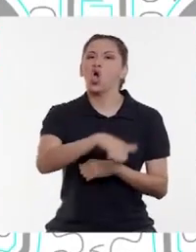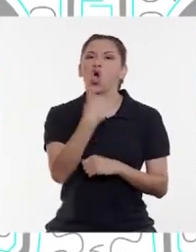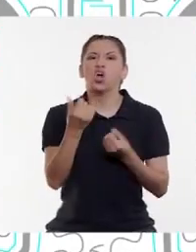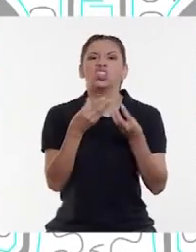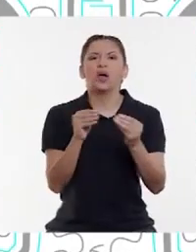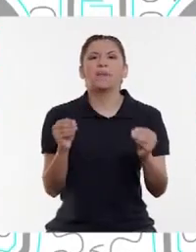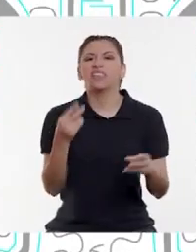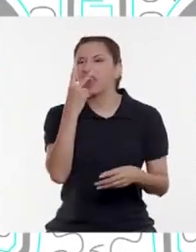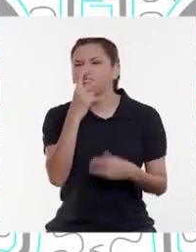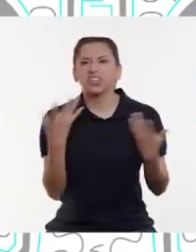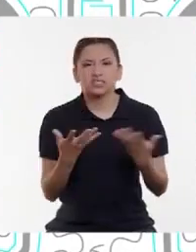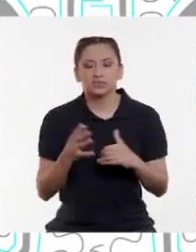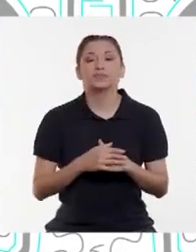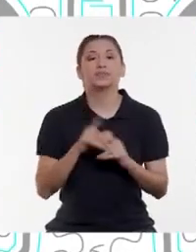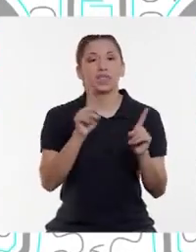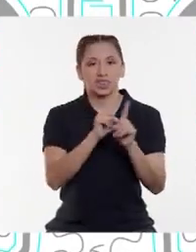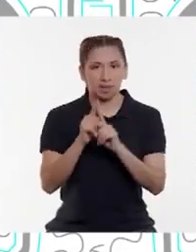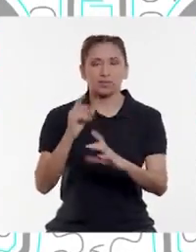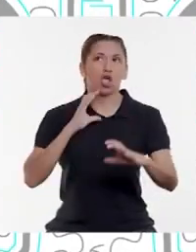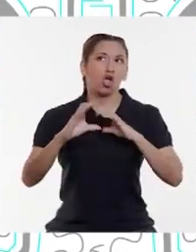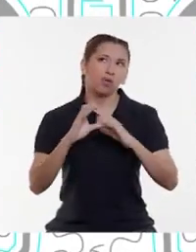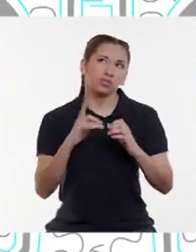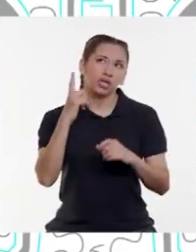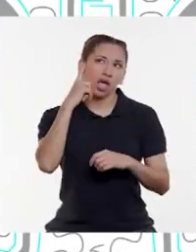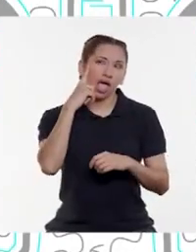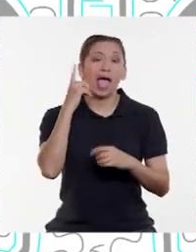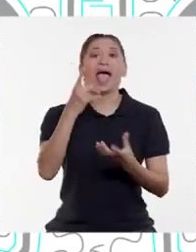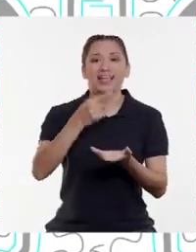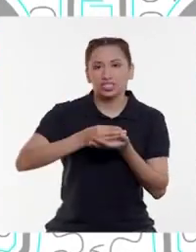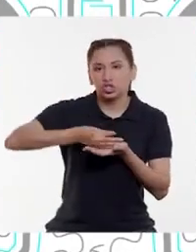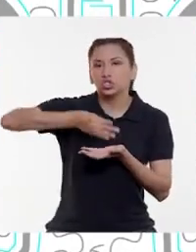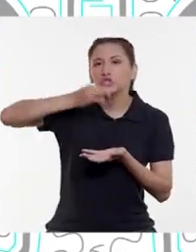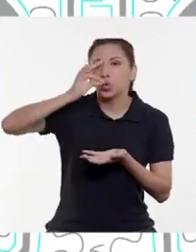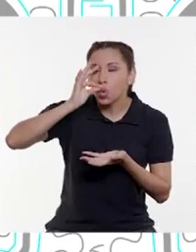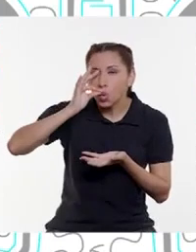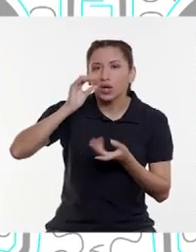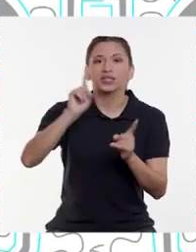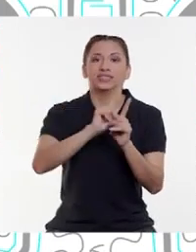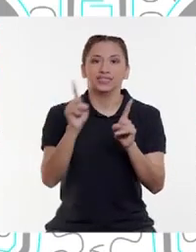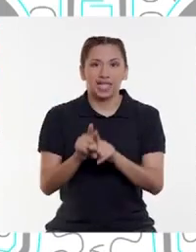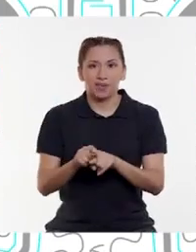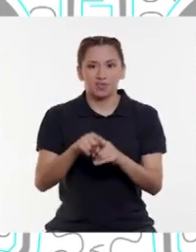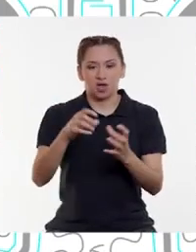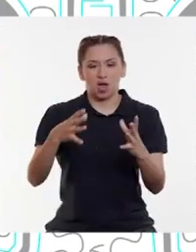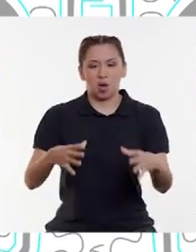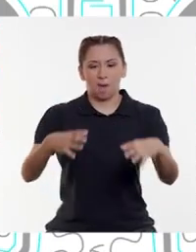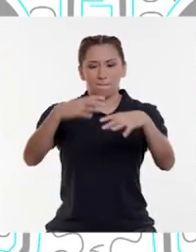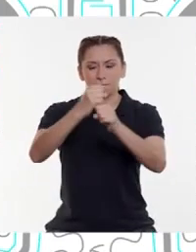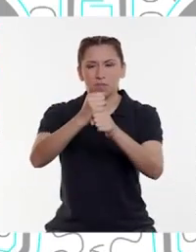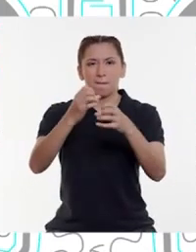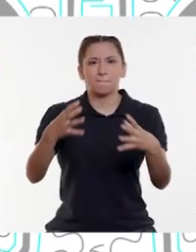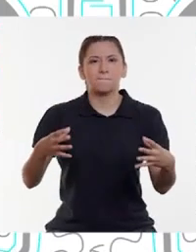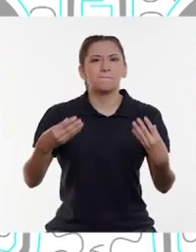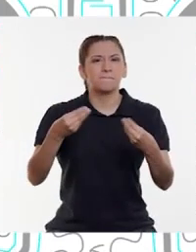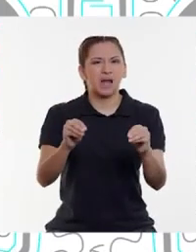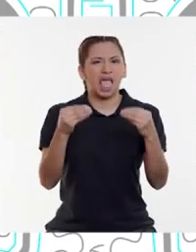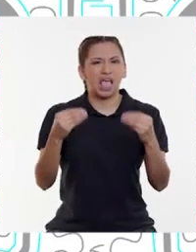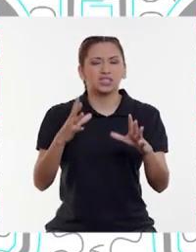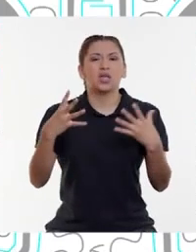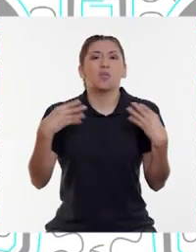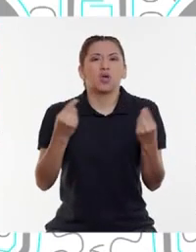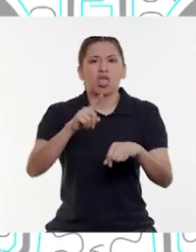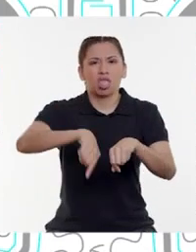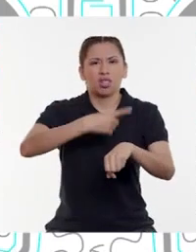¿Qué otros materiales vimos? También hablamos de los sorbetes, envases y bolsas de plástico, porque